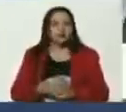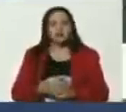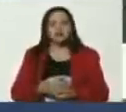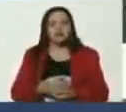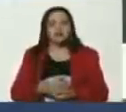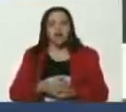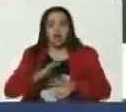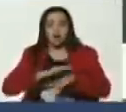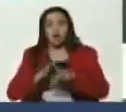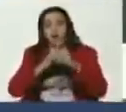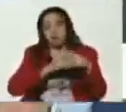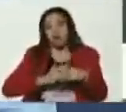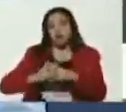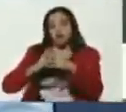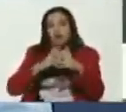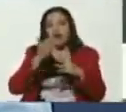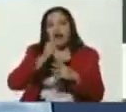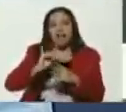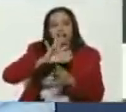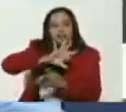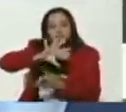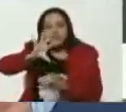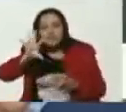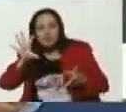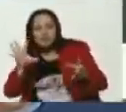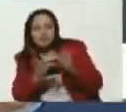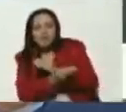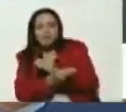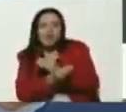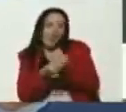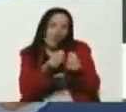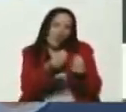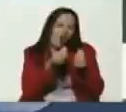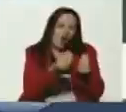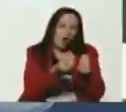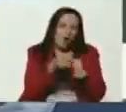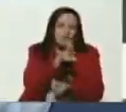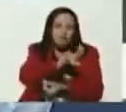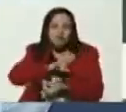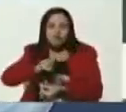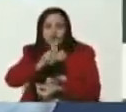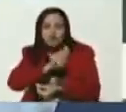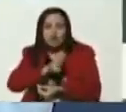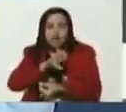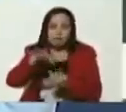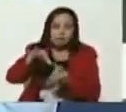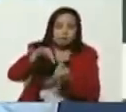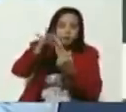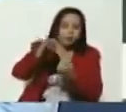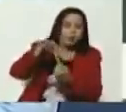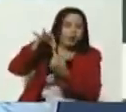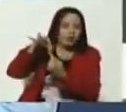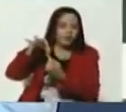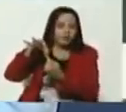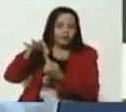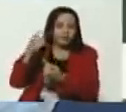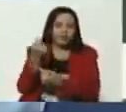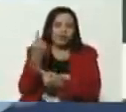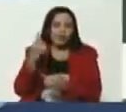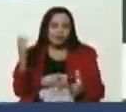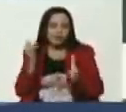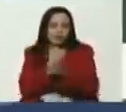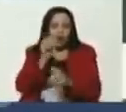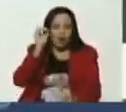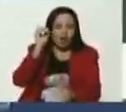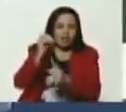Porque el imperialismo así se ha ido transformando, ¿eh? Utiliza a quienes puede utilizar para conseguir sus objetivos. Lo